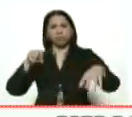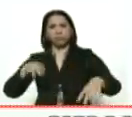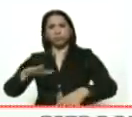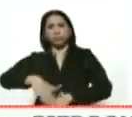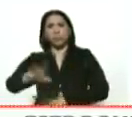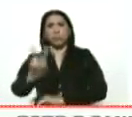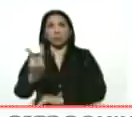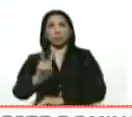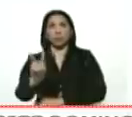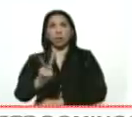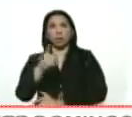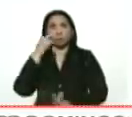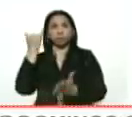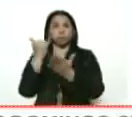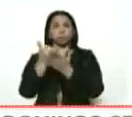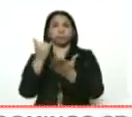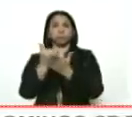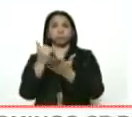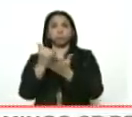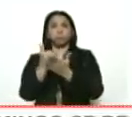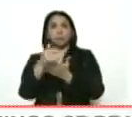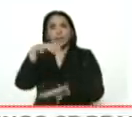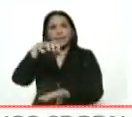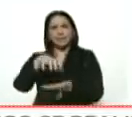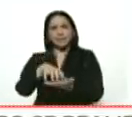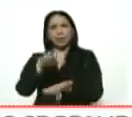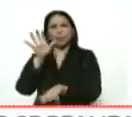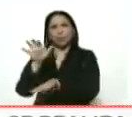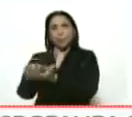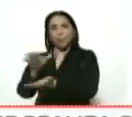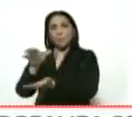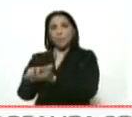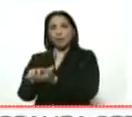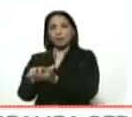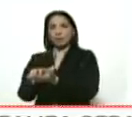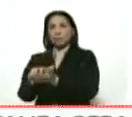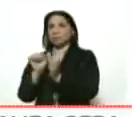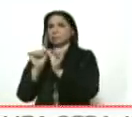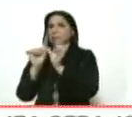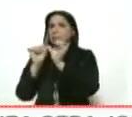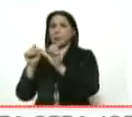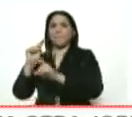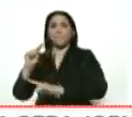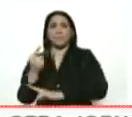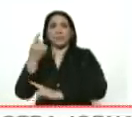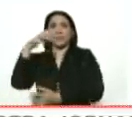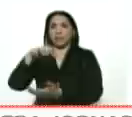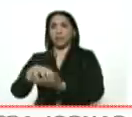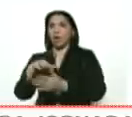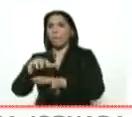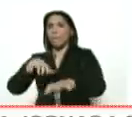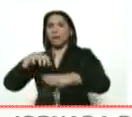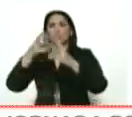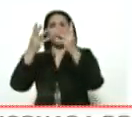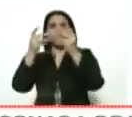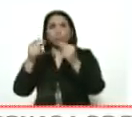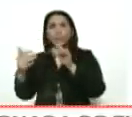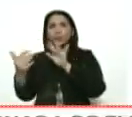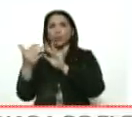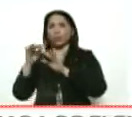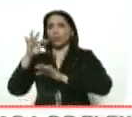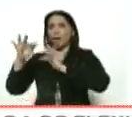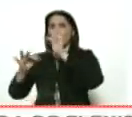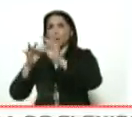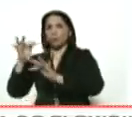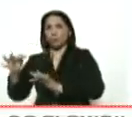Barry, te darás cuenta que el estado Nueva Esparta sigue estando como el primer estado con mayor número de contagios. La